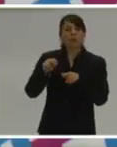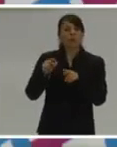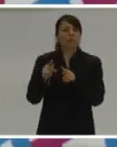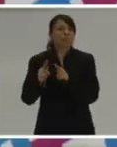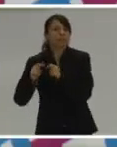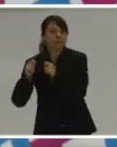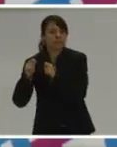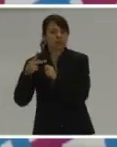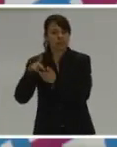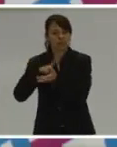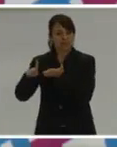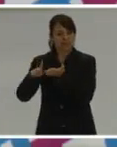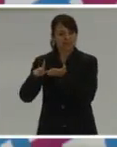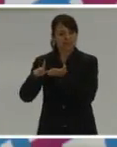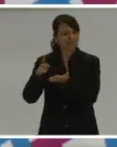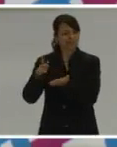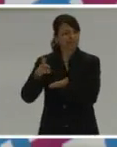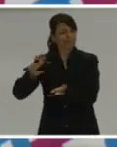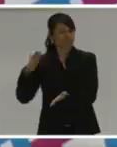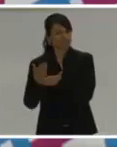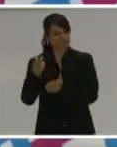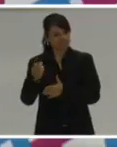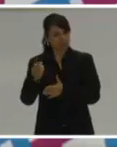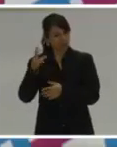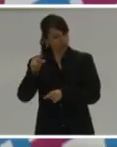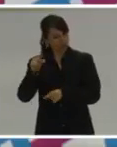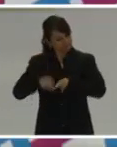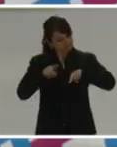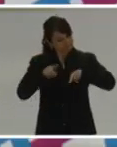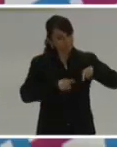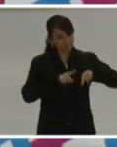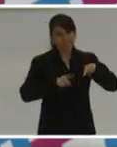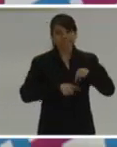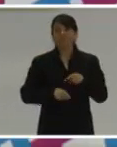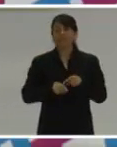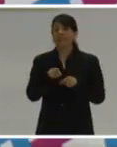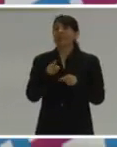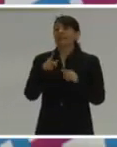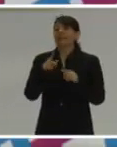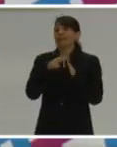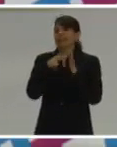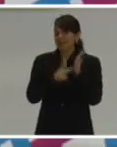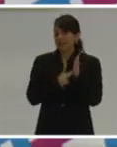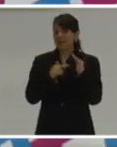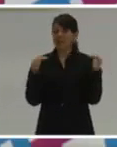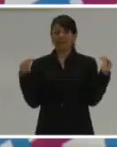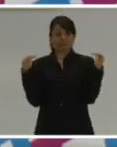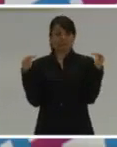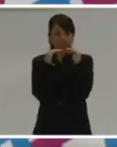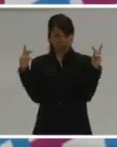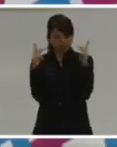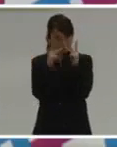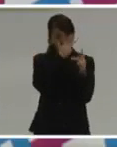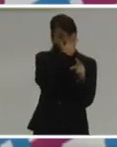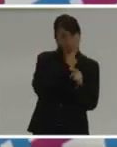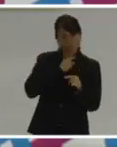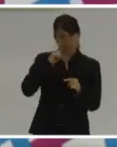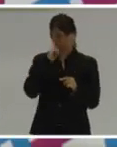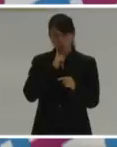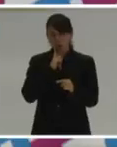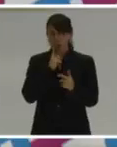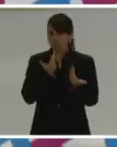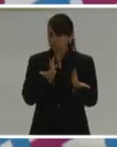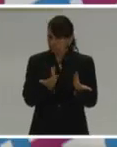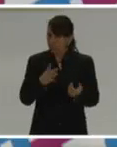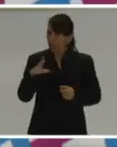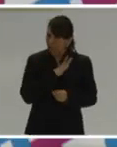de la comunidad en la que viven. El principio de paridad de género no está aislado y se encuentra justamente como parte de un grupo